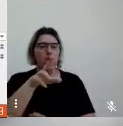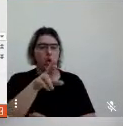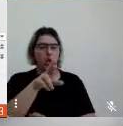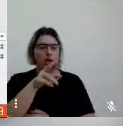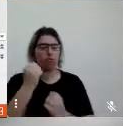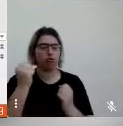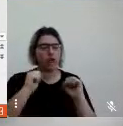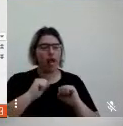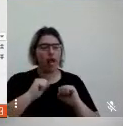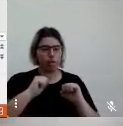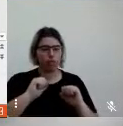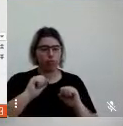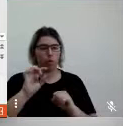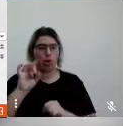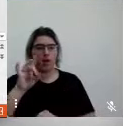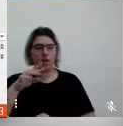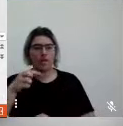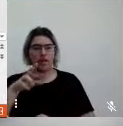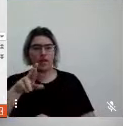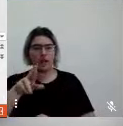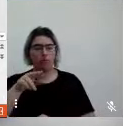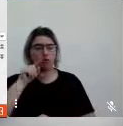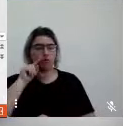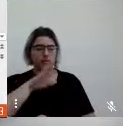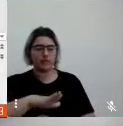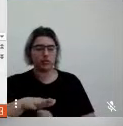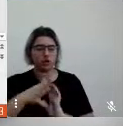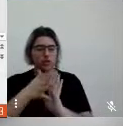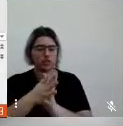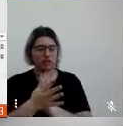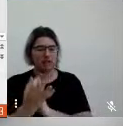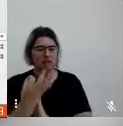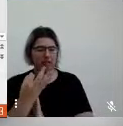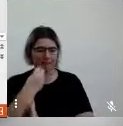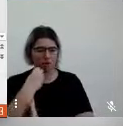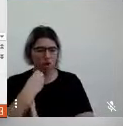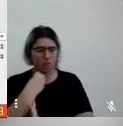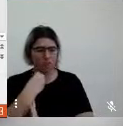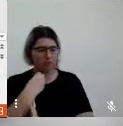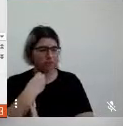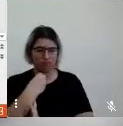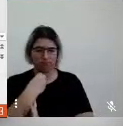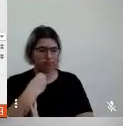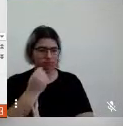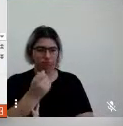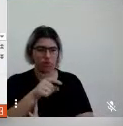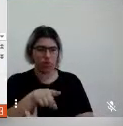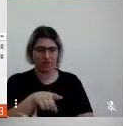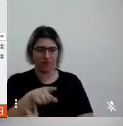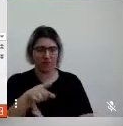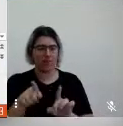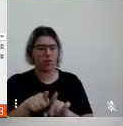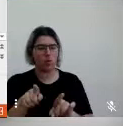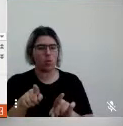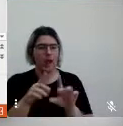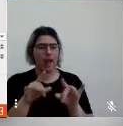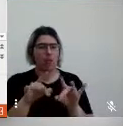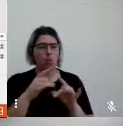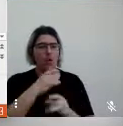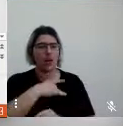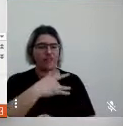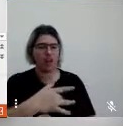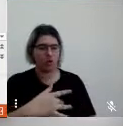15 gramos en un niño, eso no significa que tengamos que consumir azúcar. Azúcar como sacarosa común, ¿vale? Azúcar de